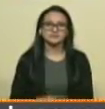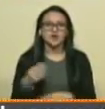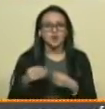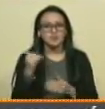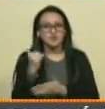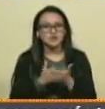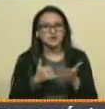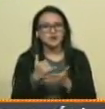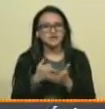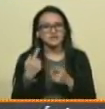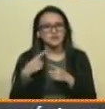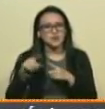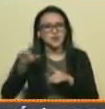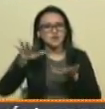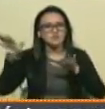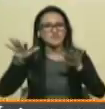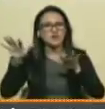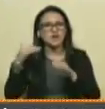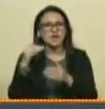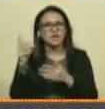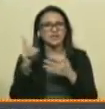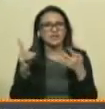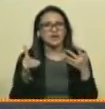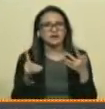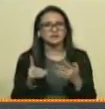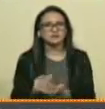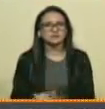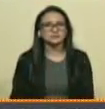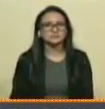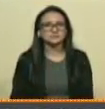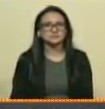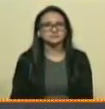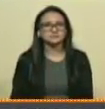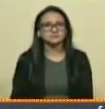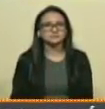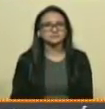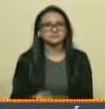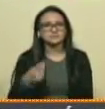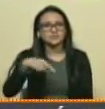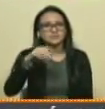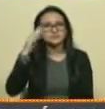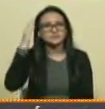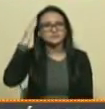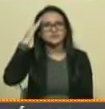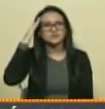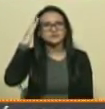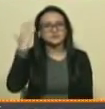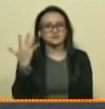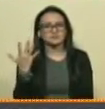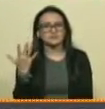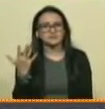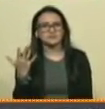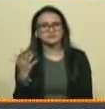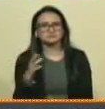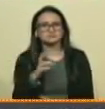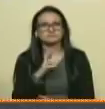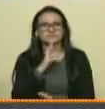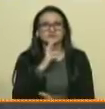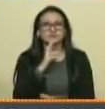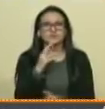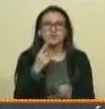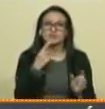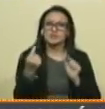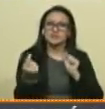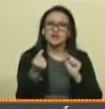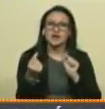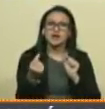en el exterior, si ya tienen los datos? Sí, bueno, como ustedes saben, producto del diálogo